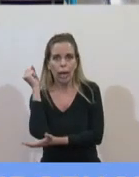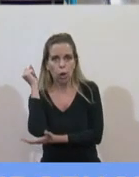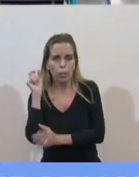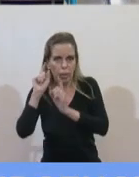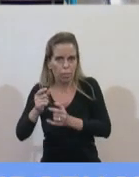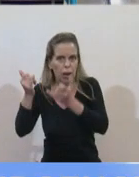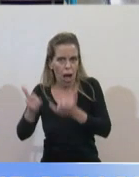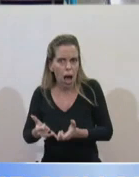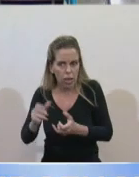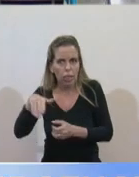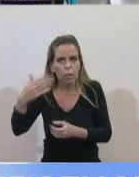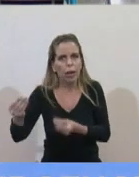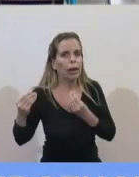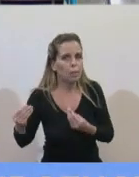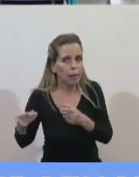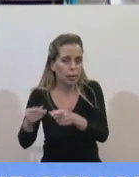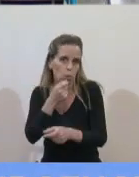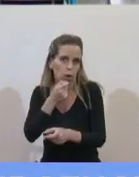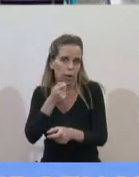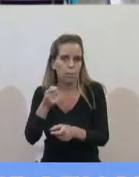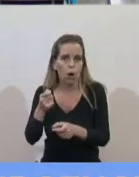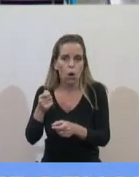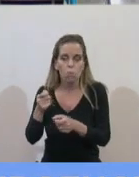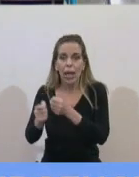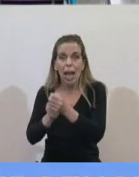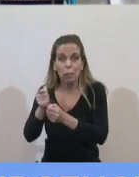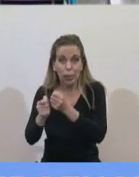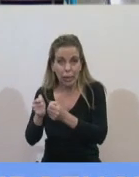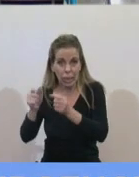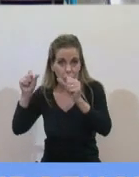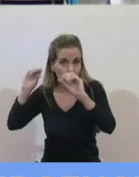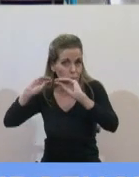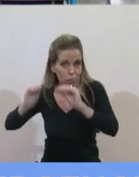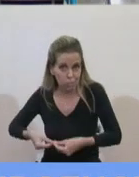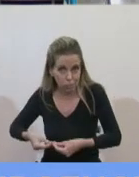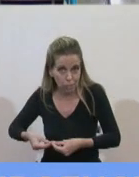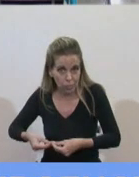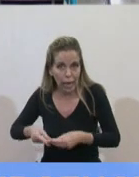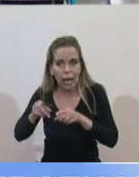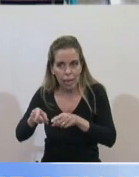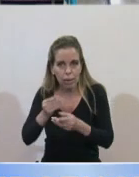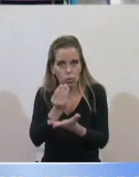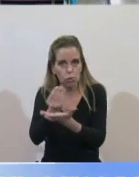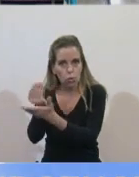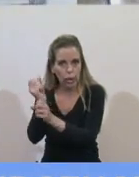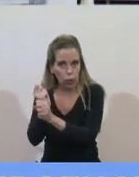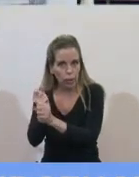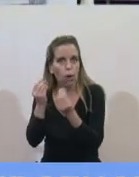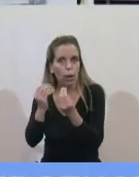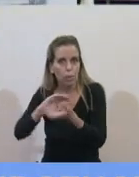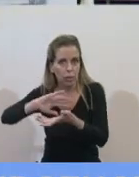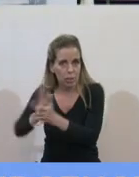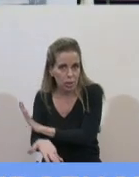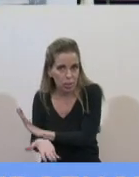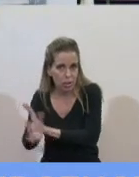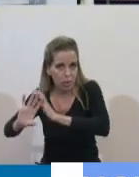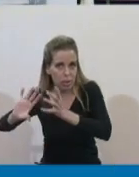efectos permanentes son las empresas que no puedan subsistir y por ende toda la cantidad de puestos de trabajo que